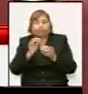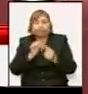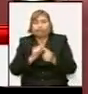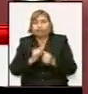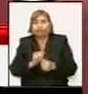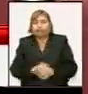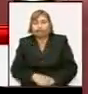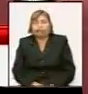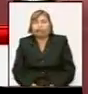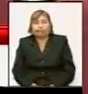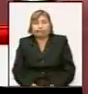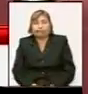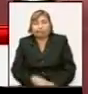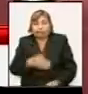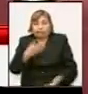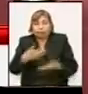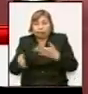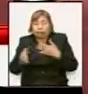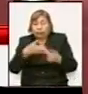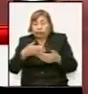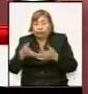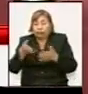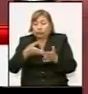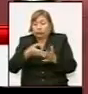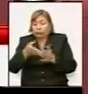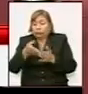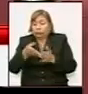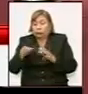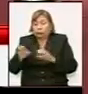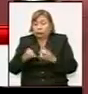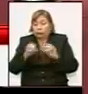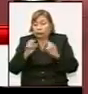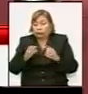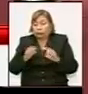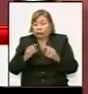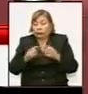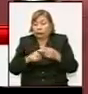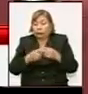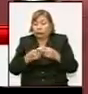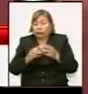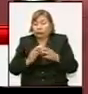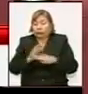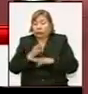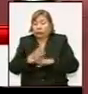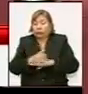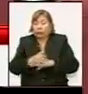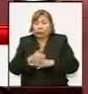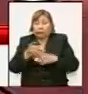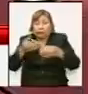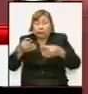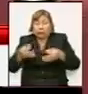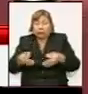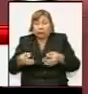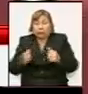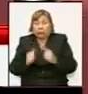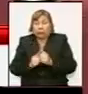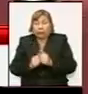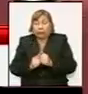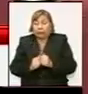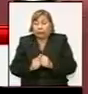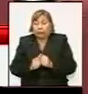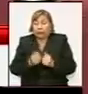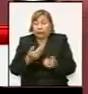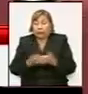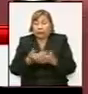de cualquier de situación que podría estar pasando cada país. En ese marco, presidente, es determinante que nos puedan dar